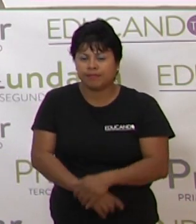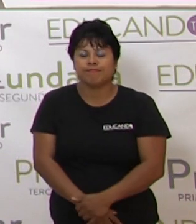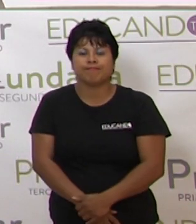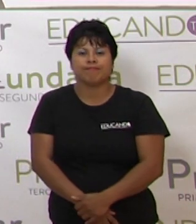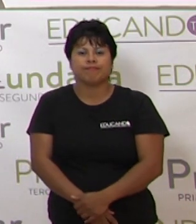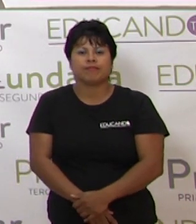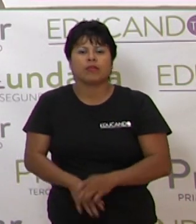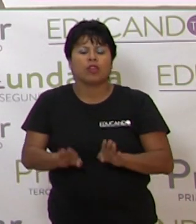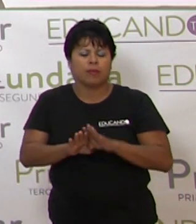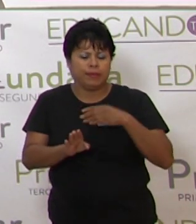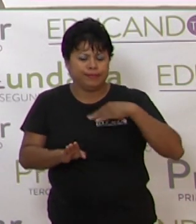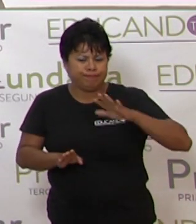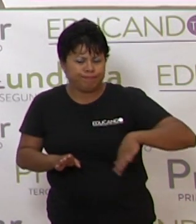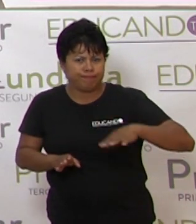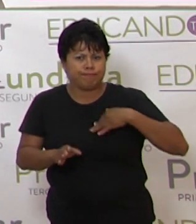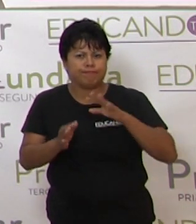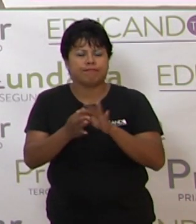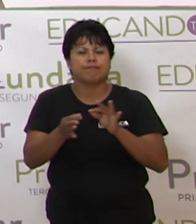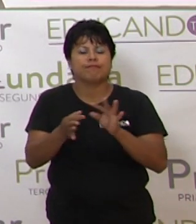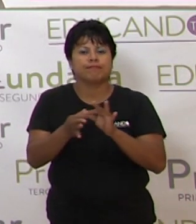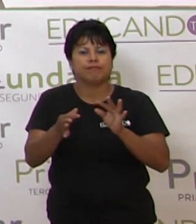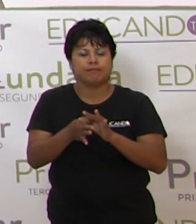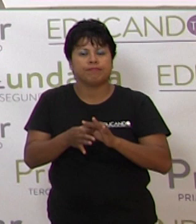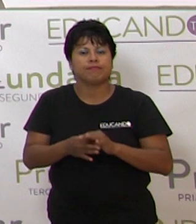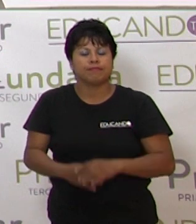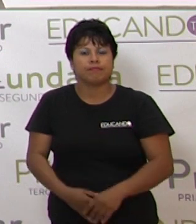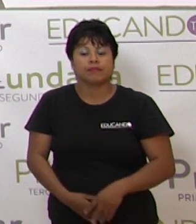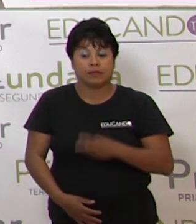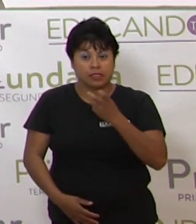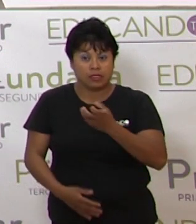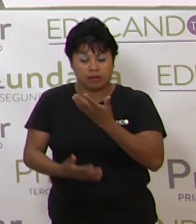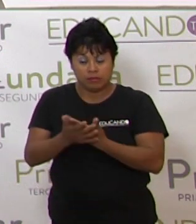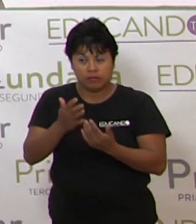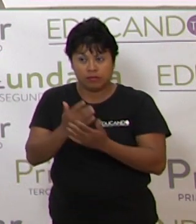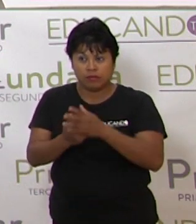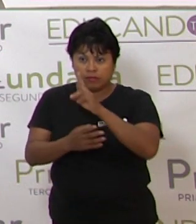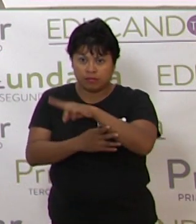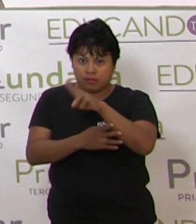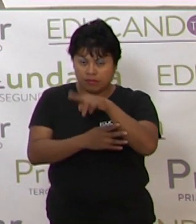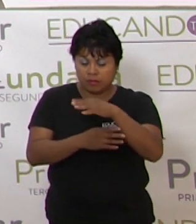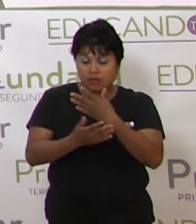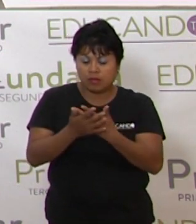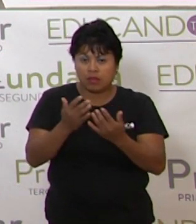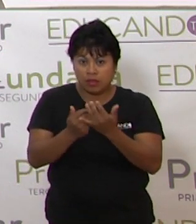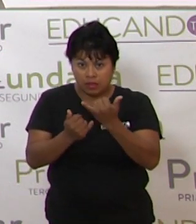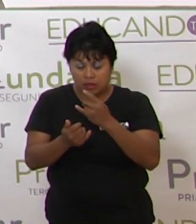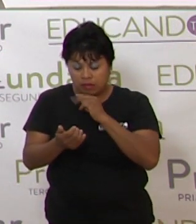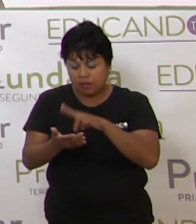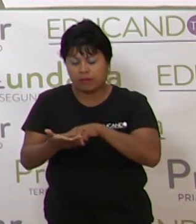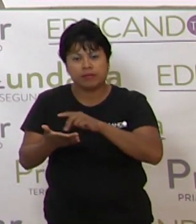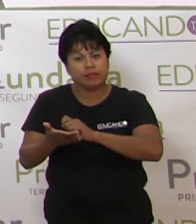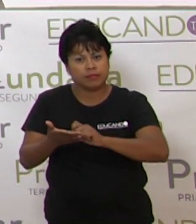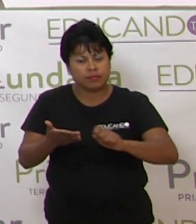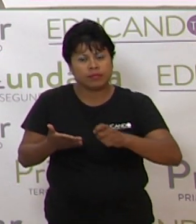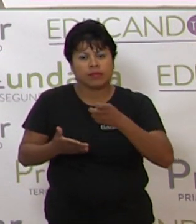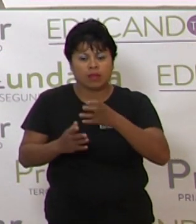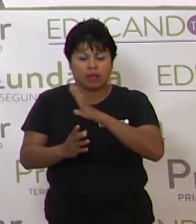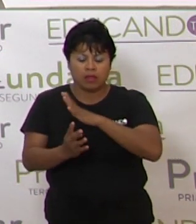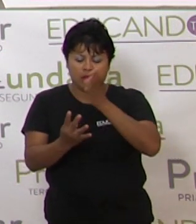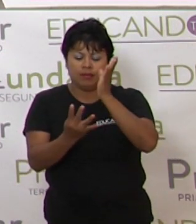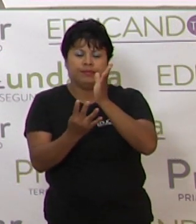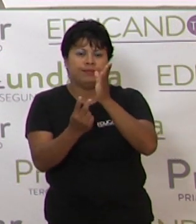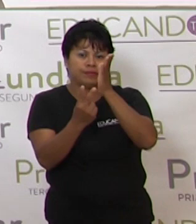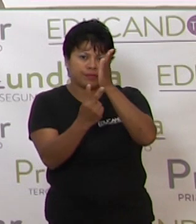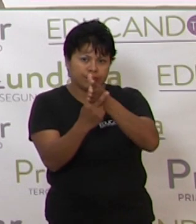Como yo les decía, esta obra literaria del Renacimiento español está dividida en